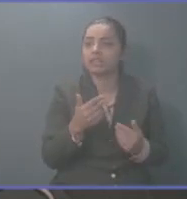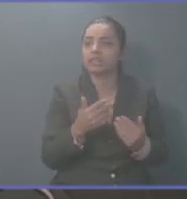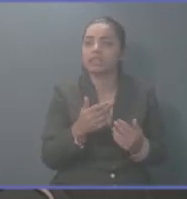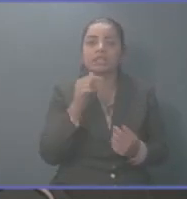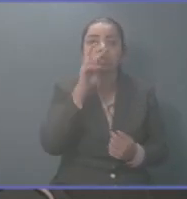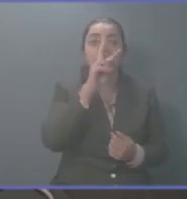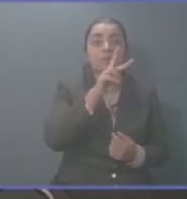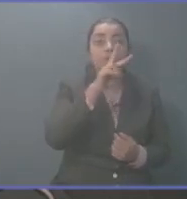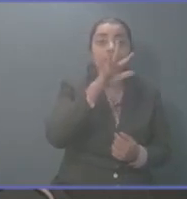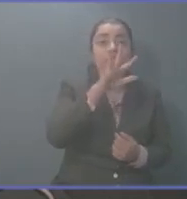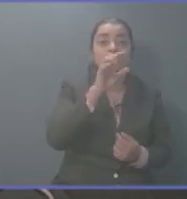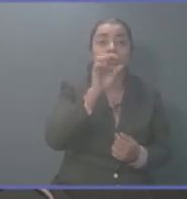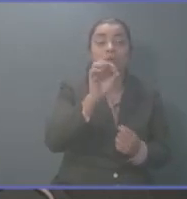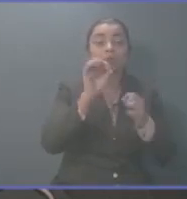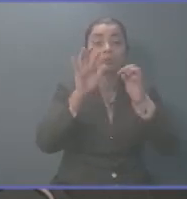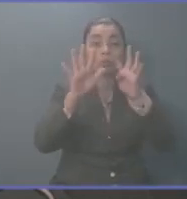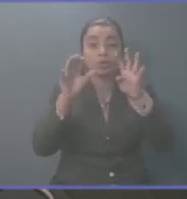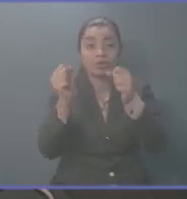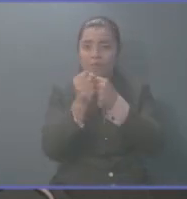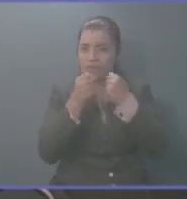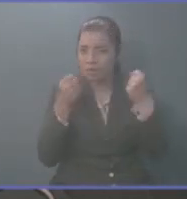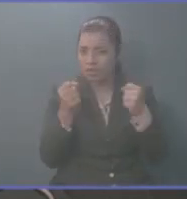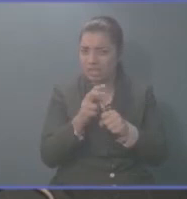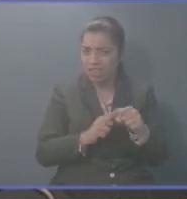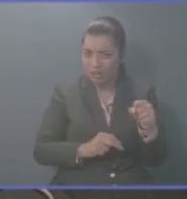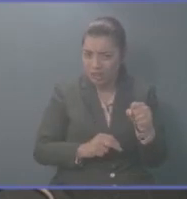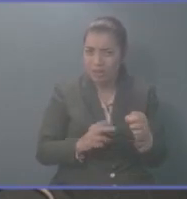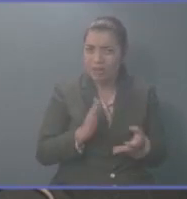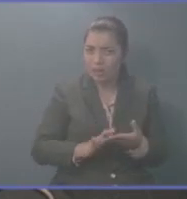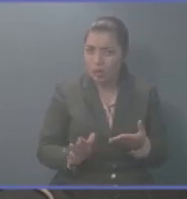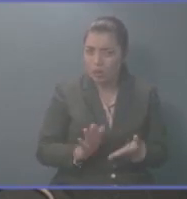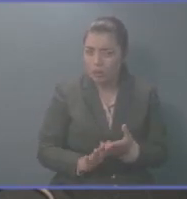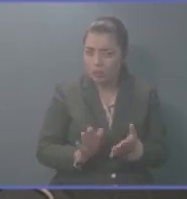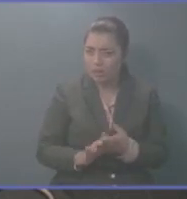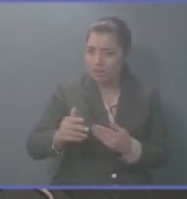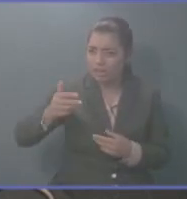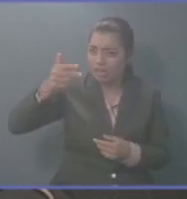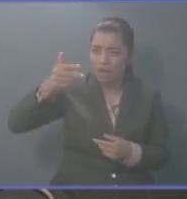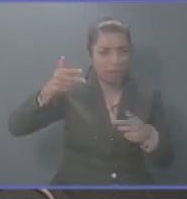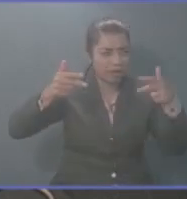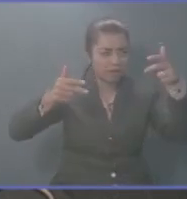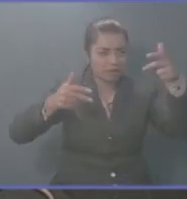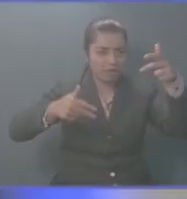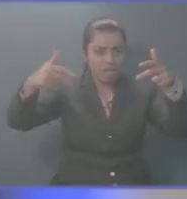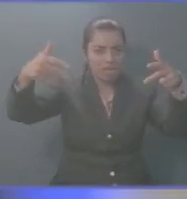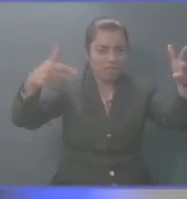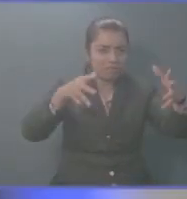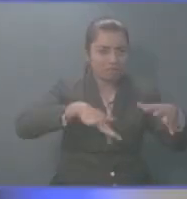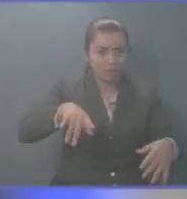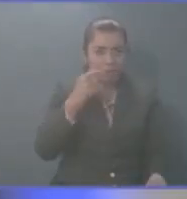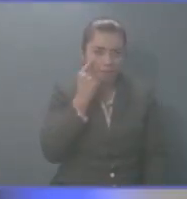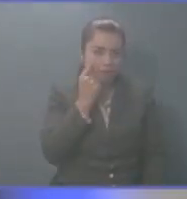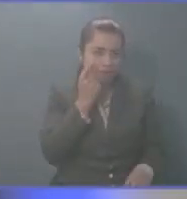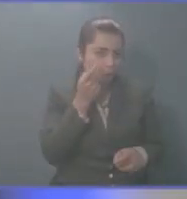de 25.9 millones de dólares para comprar cámaras e infraestructura del sistema de videovigilancia. Ahí